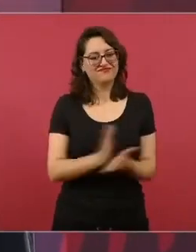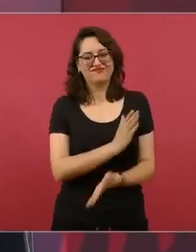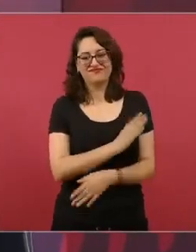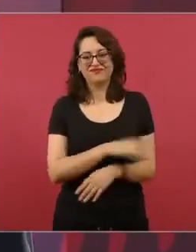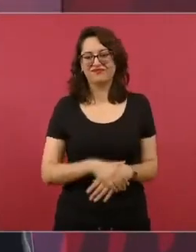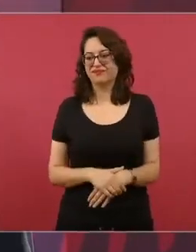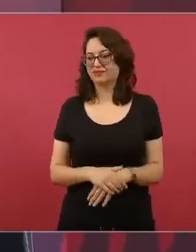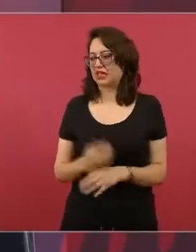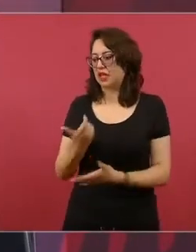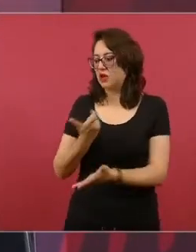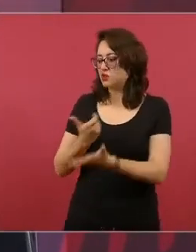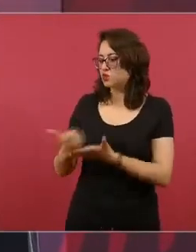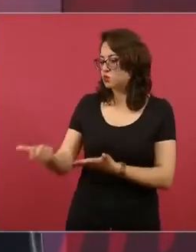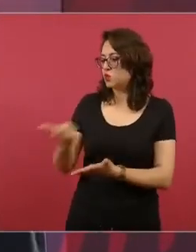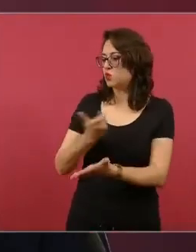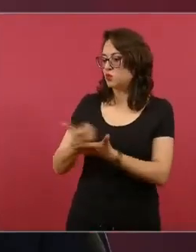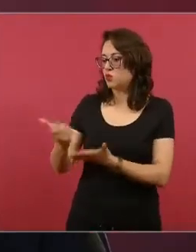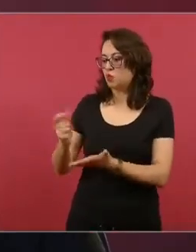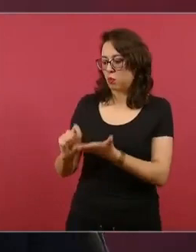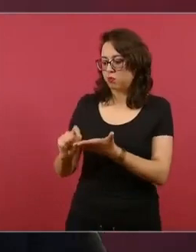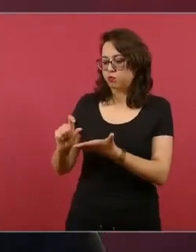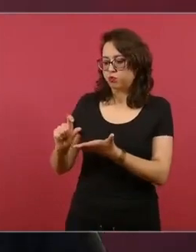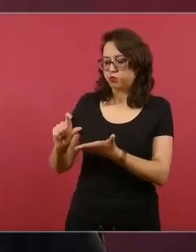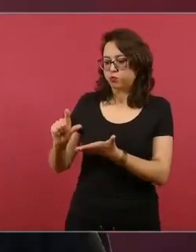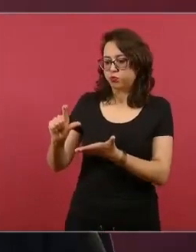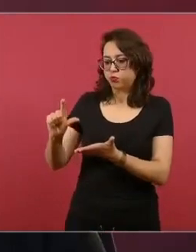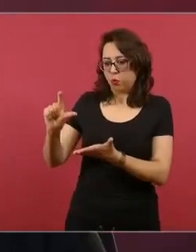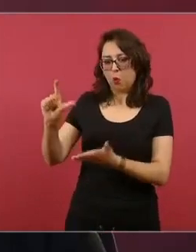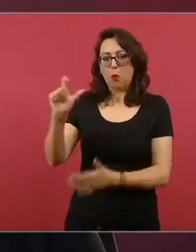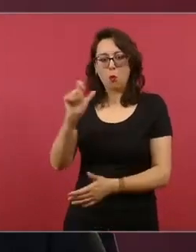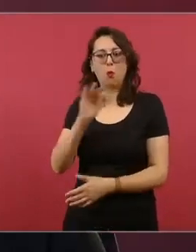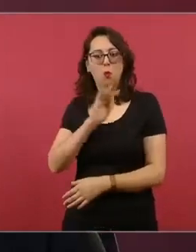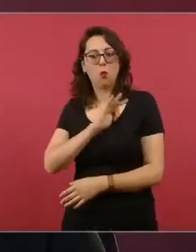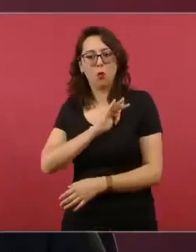lamentablemente, es bajo, no impacta